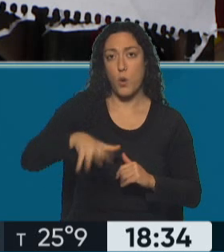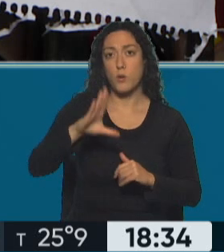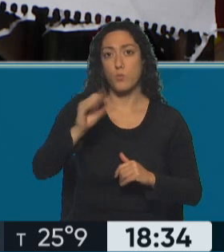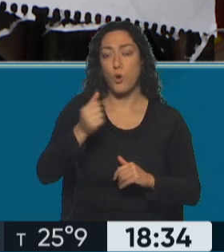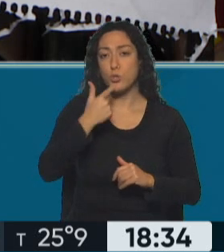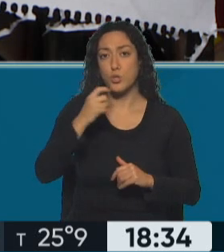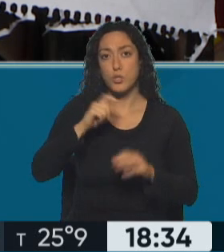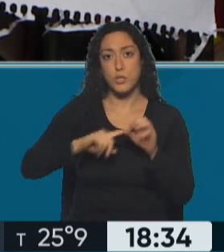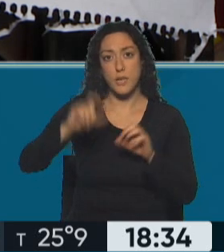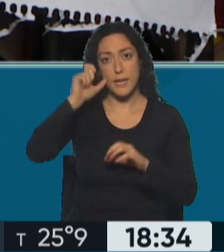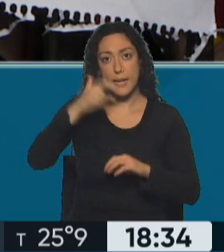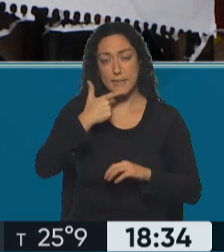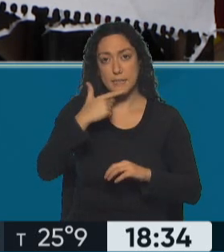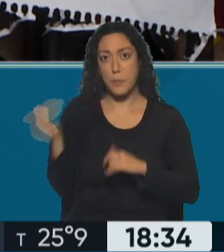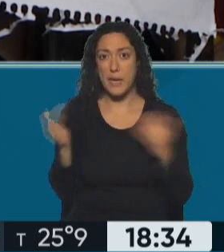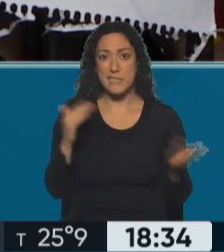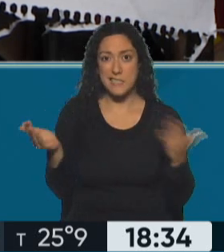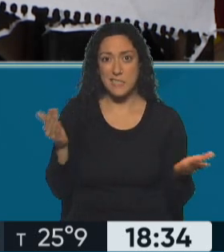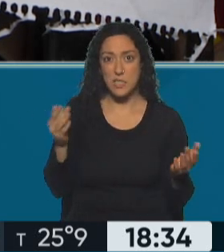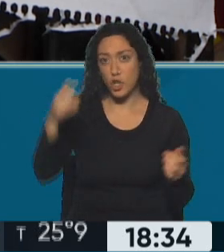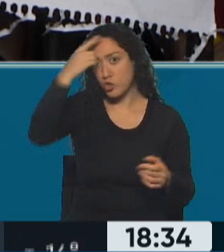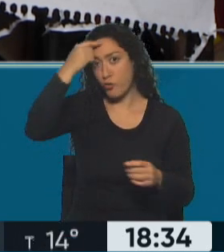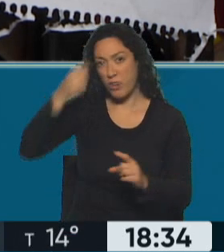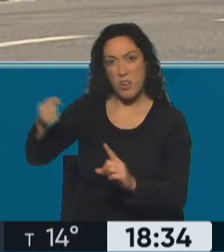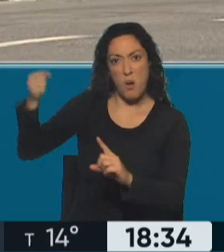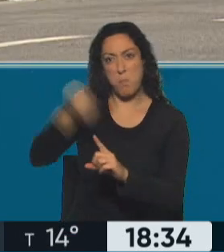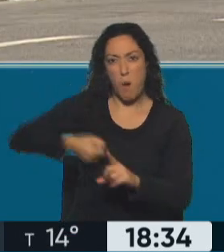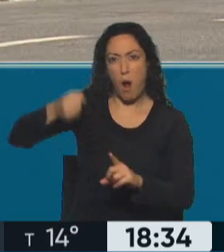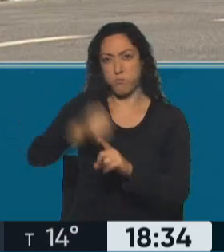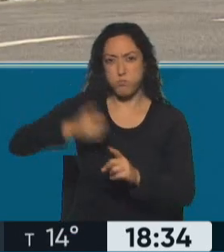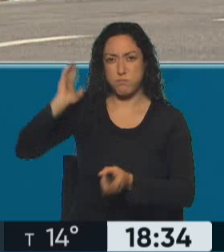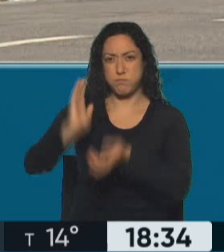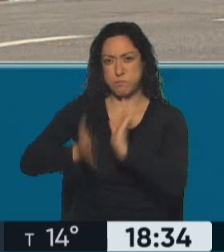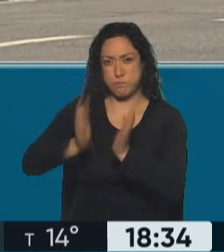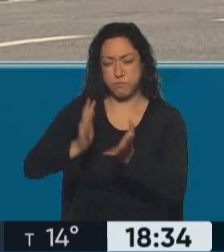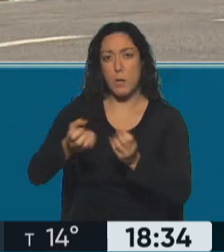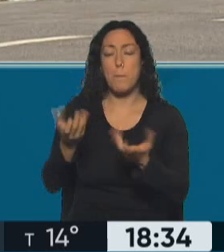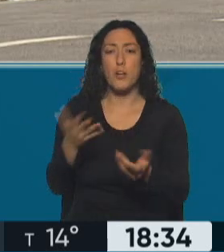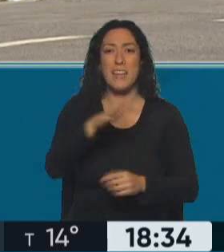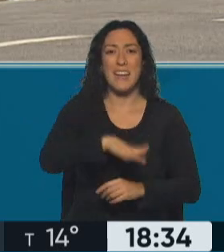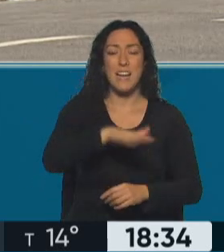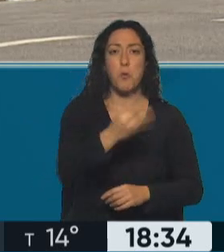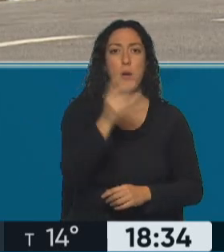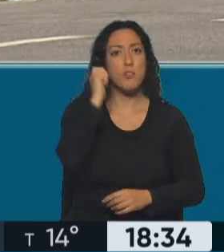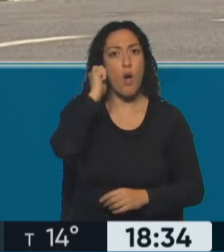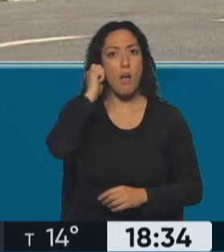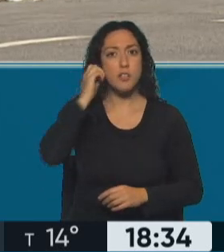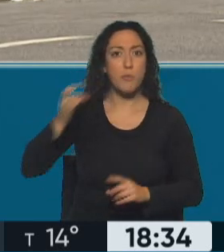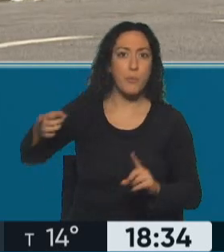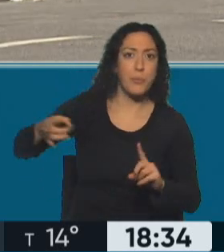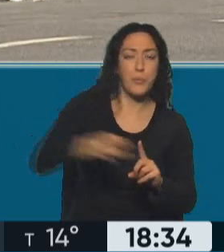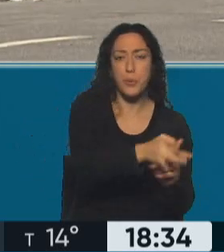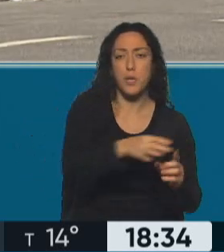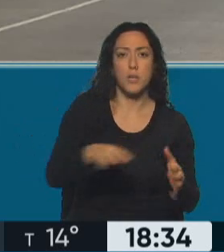grupo de vecinos agredió brutalmente a un maquinista que lamentablemente había arrollado a un niño de 4 años que se cruzó en